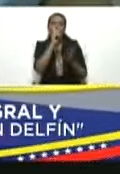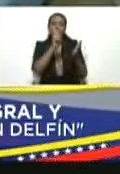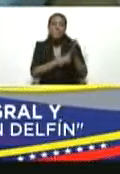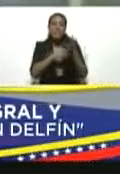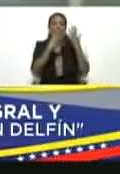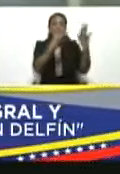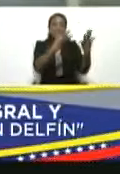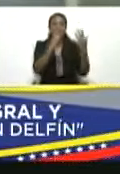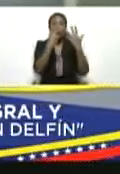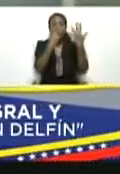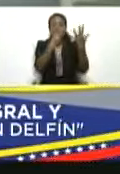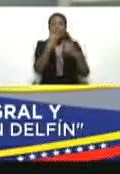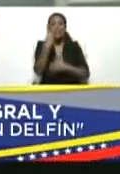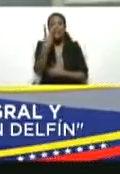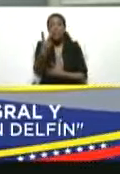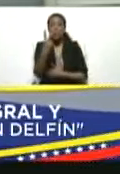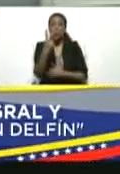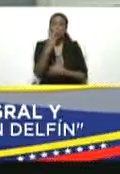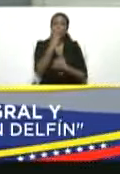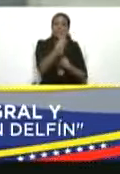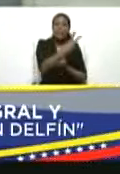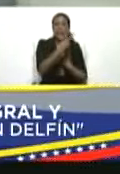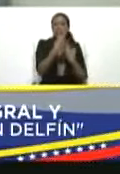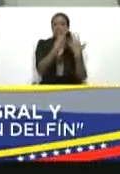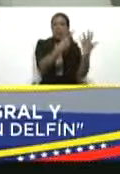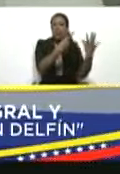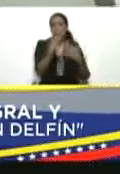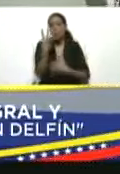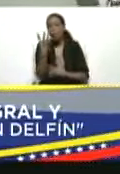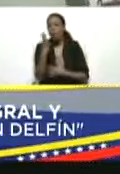72 73 74